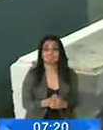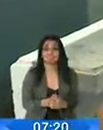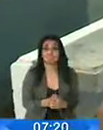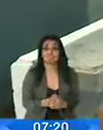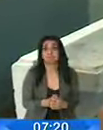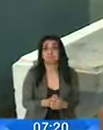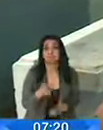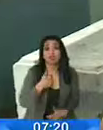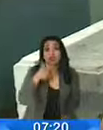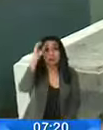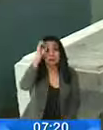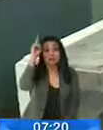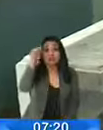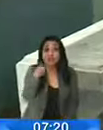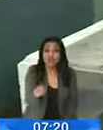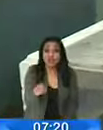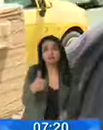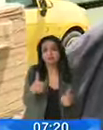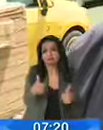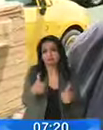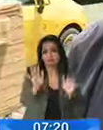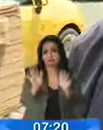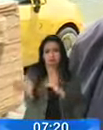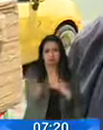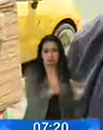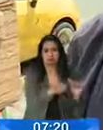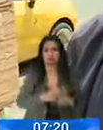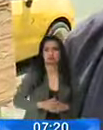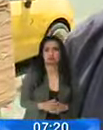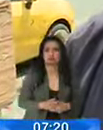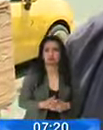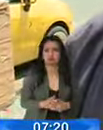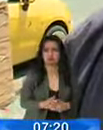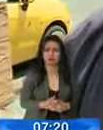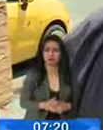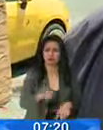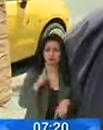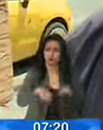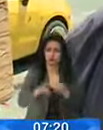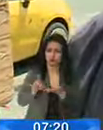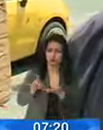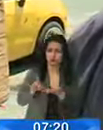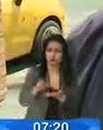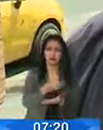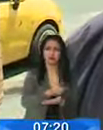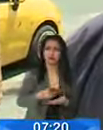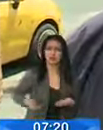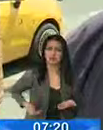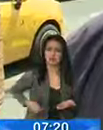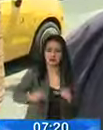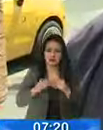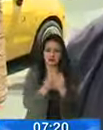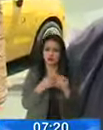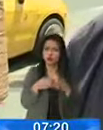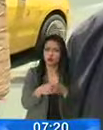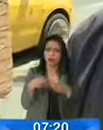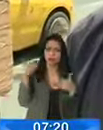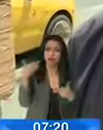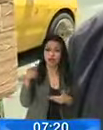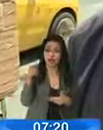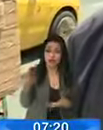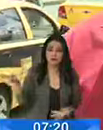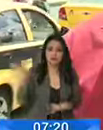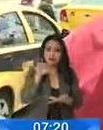mi opinión lo que él está haciendo está bien. En ningún momento le deben destituir de la presidencia de Alianza País porque él fue